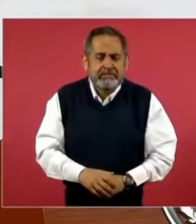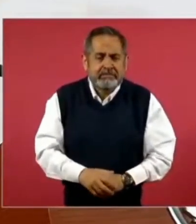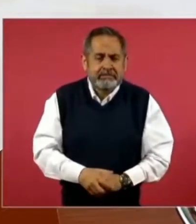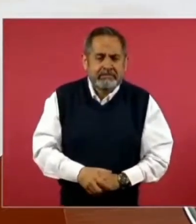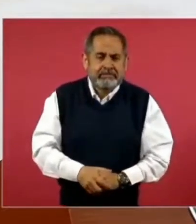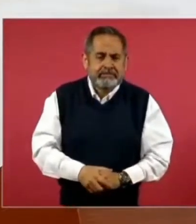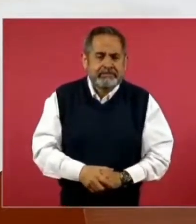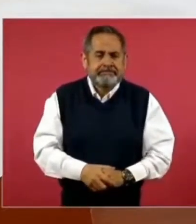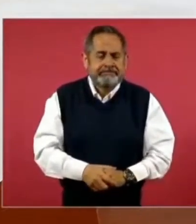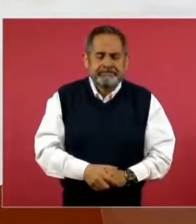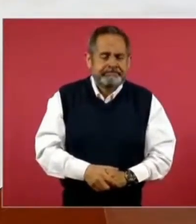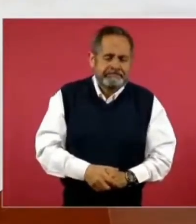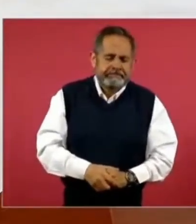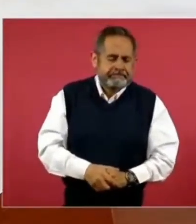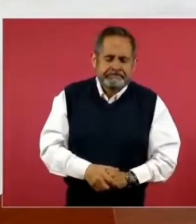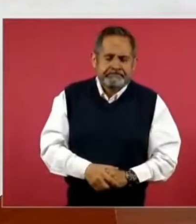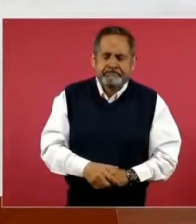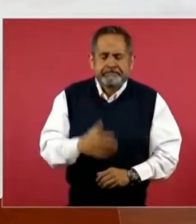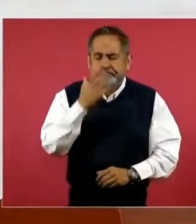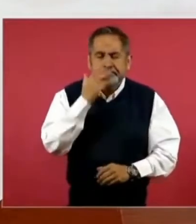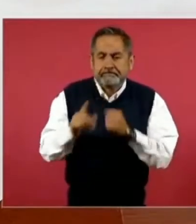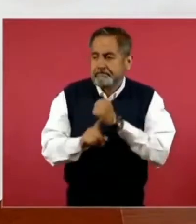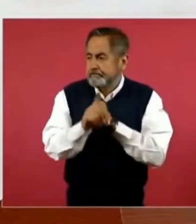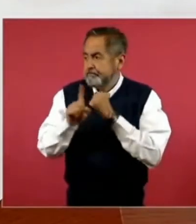O sea, no hemos tenido problema.